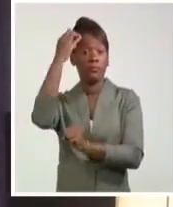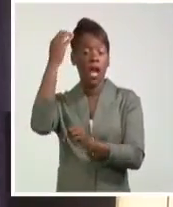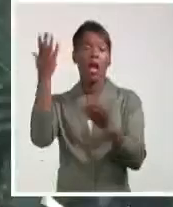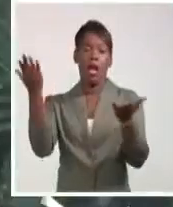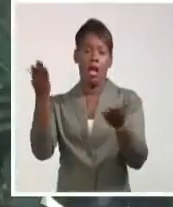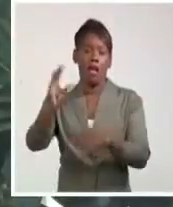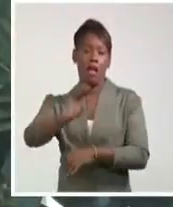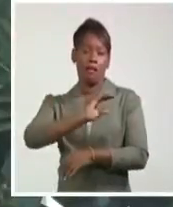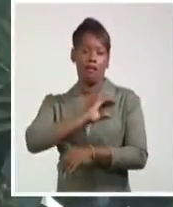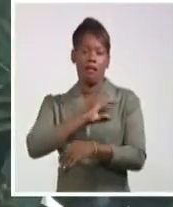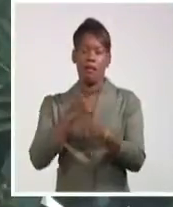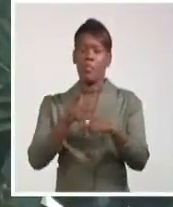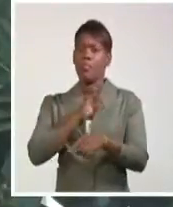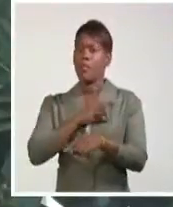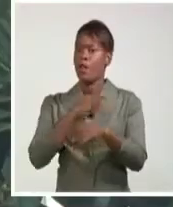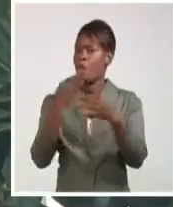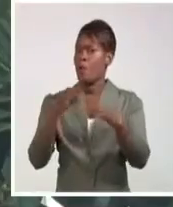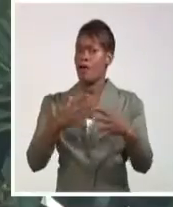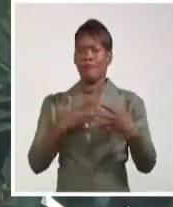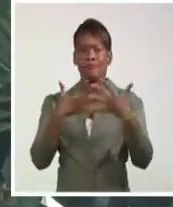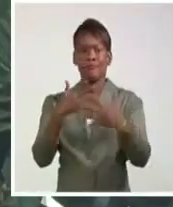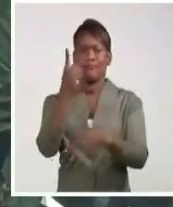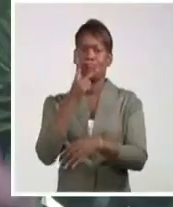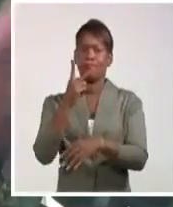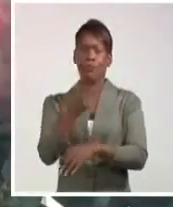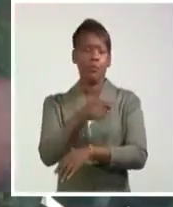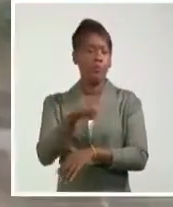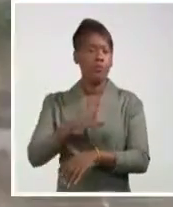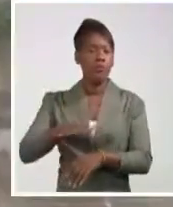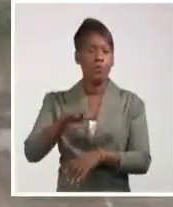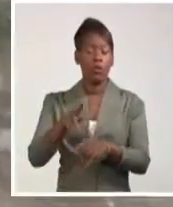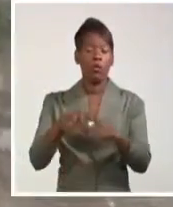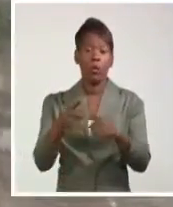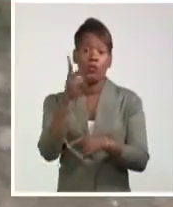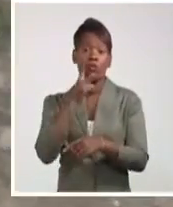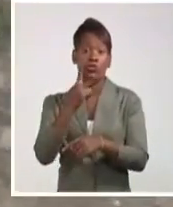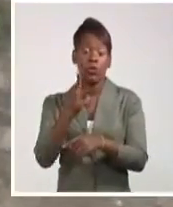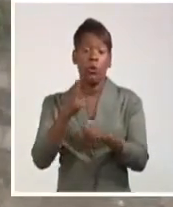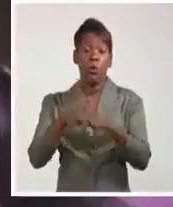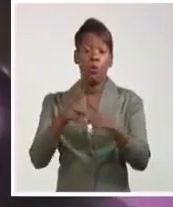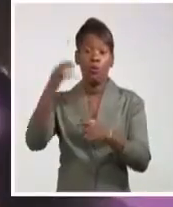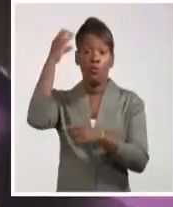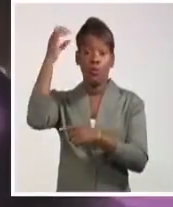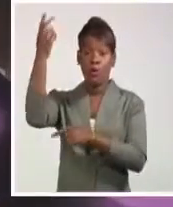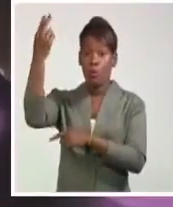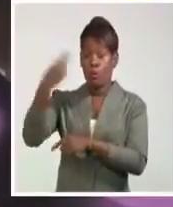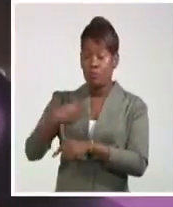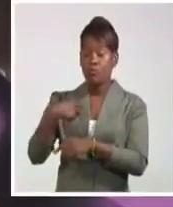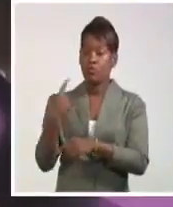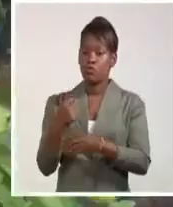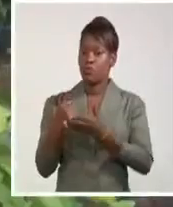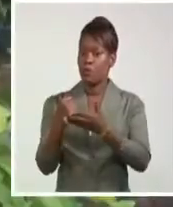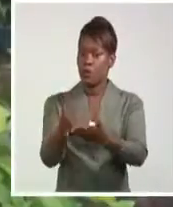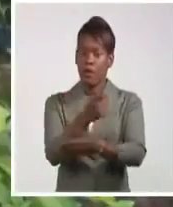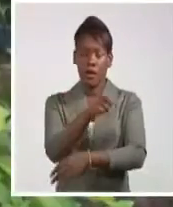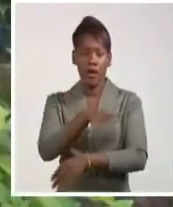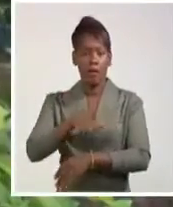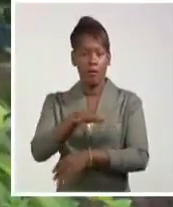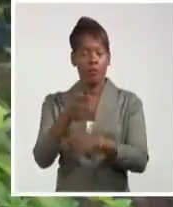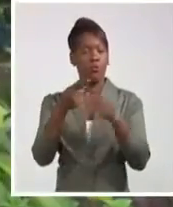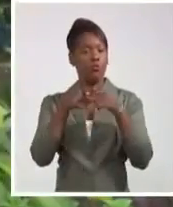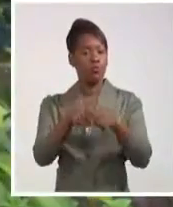social, porque el pueblo es el gobierno. El que manda aquí junto con el